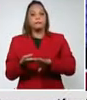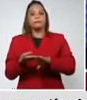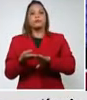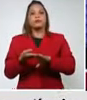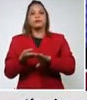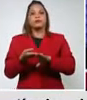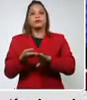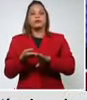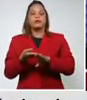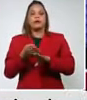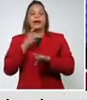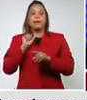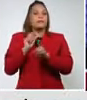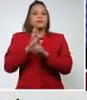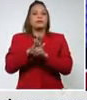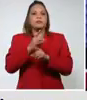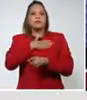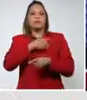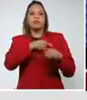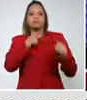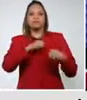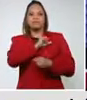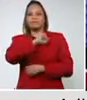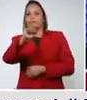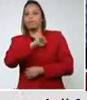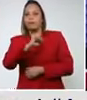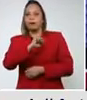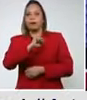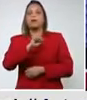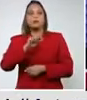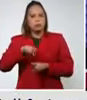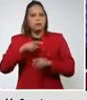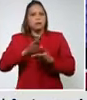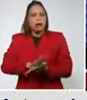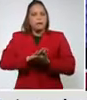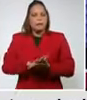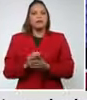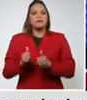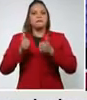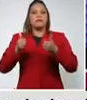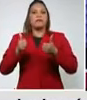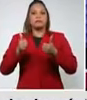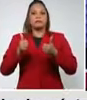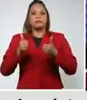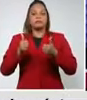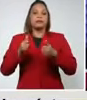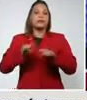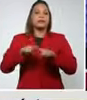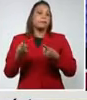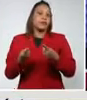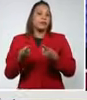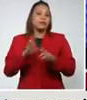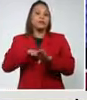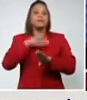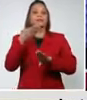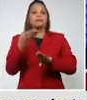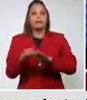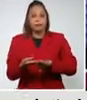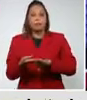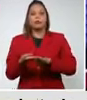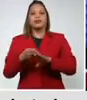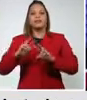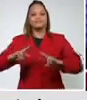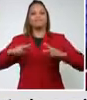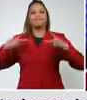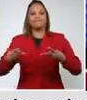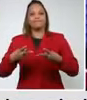inicialmente hizo una parada cardíaca de la cual se reanimó, pero lamentablemente después se repite y no